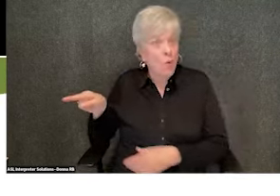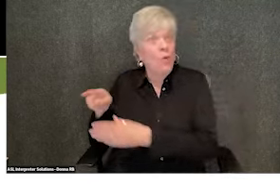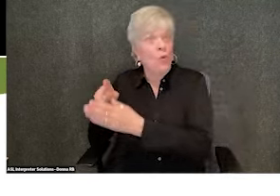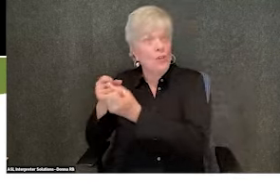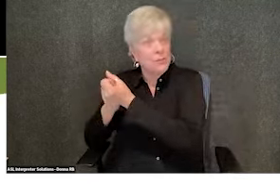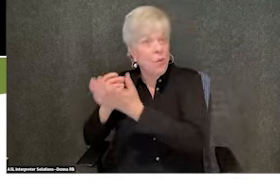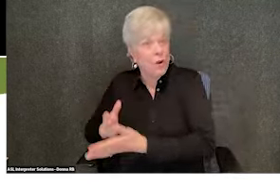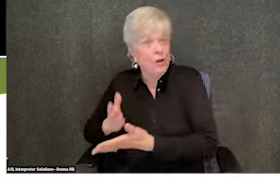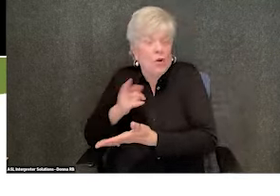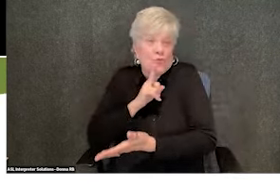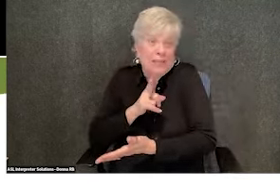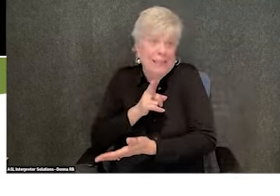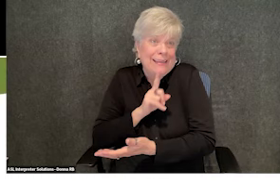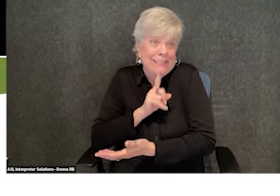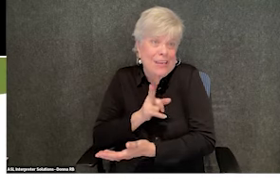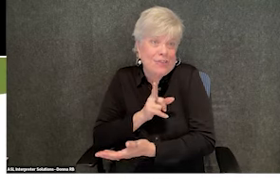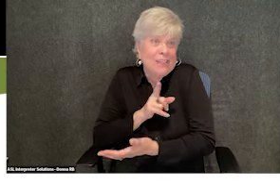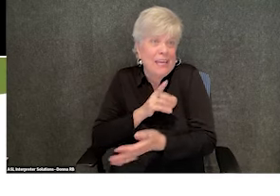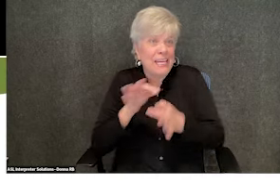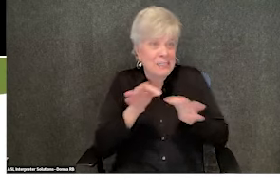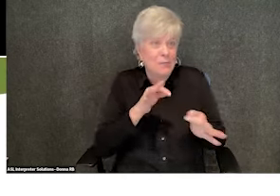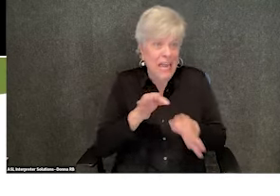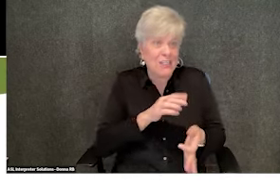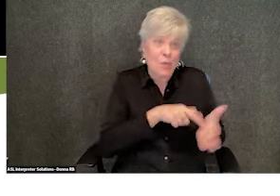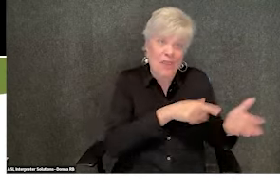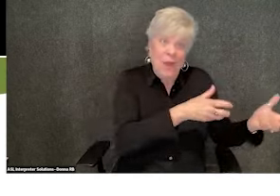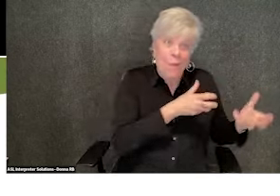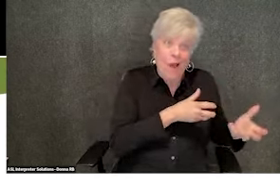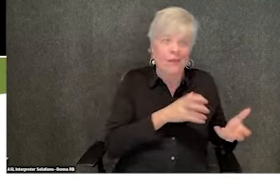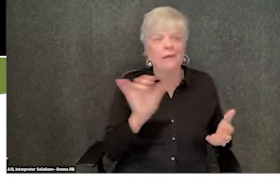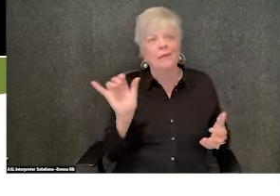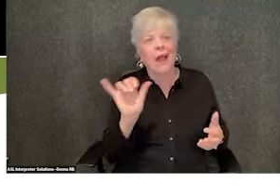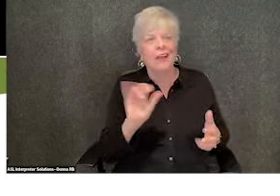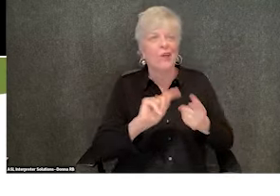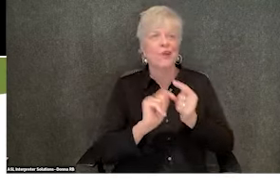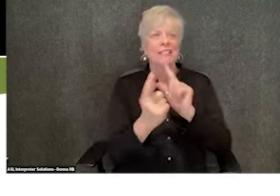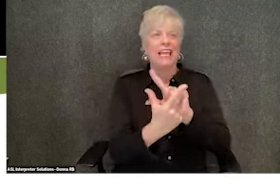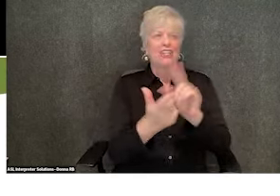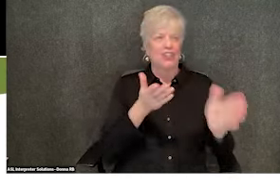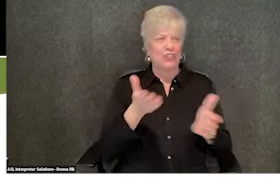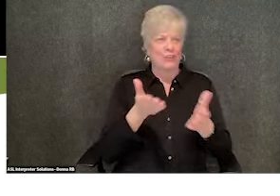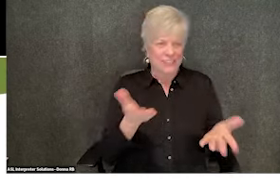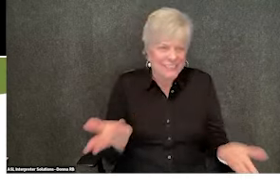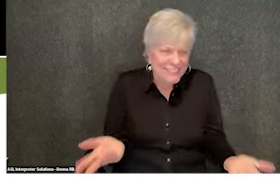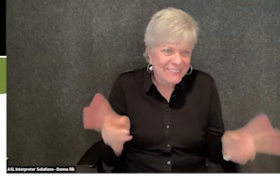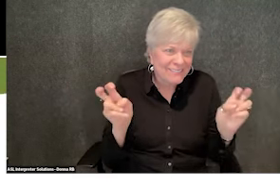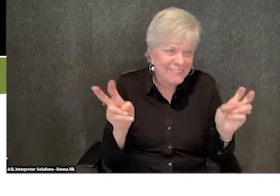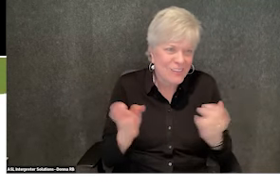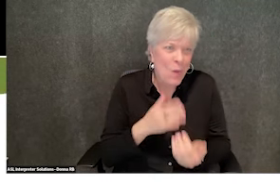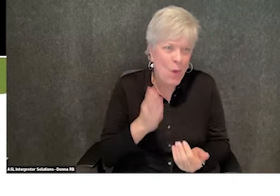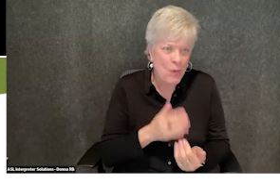que apoyan, básicamente están haciendo como una traducción de lo que quieren para comunicar